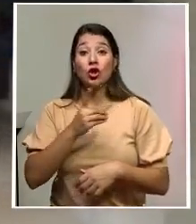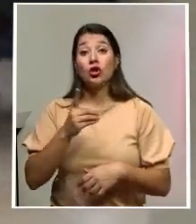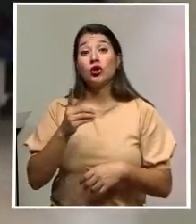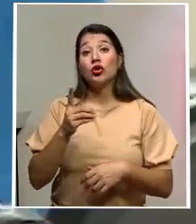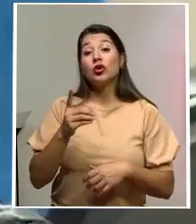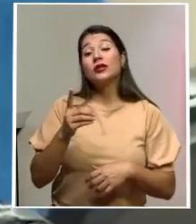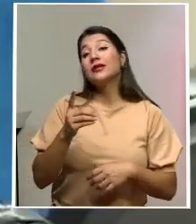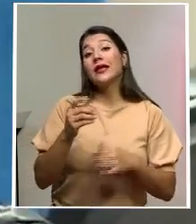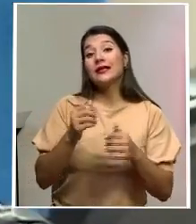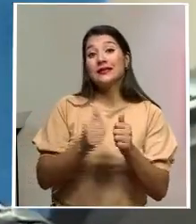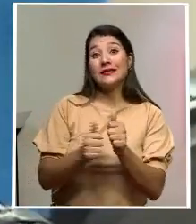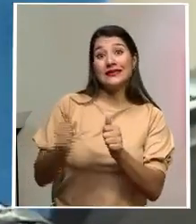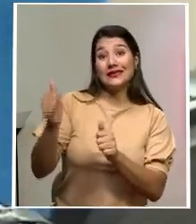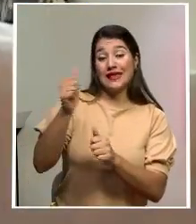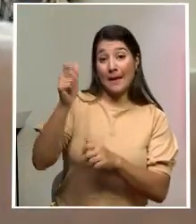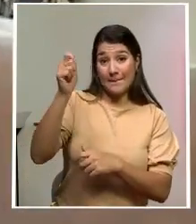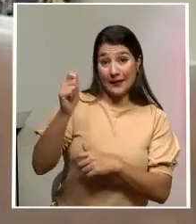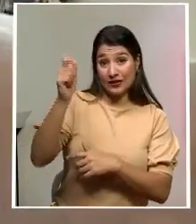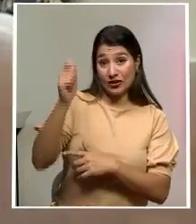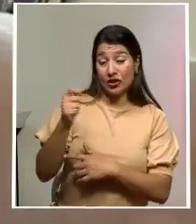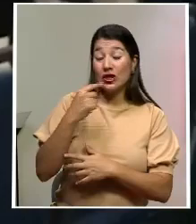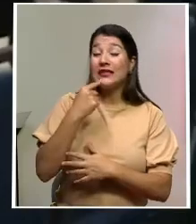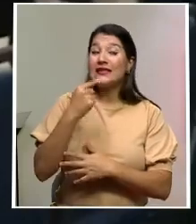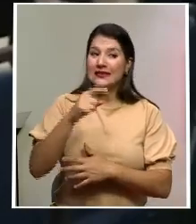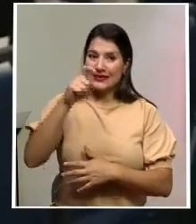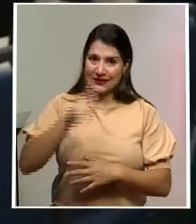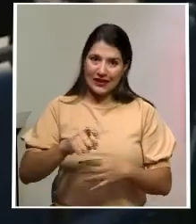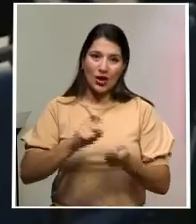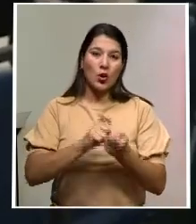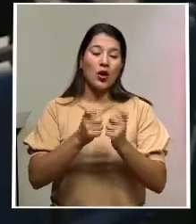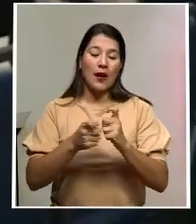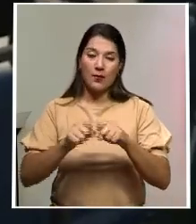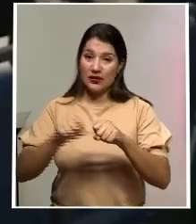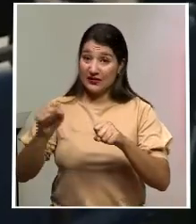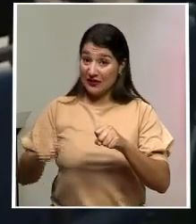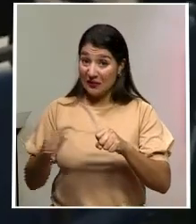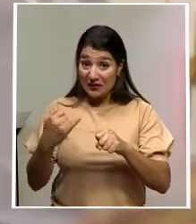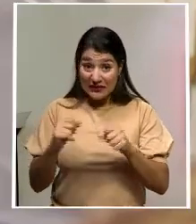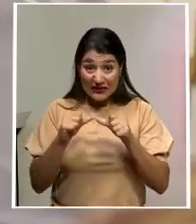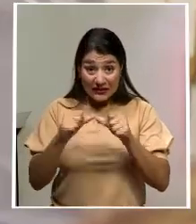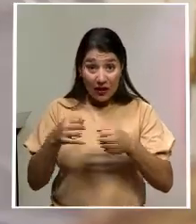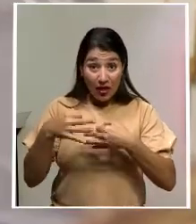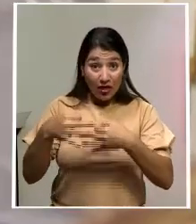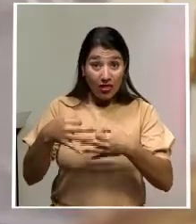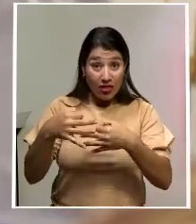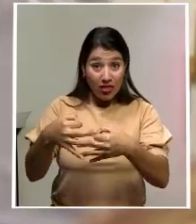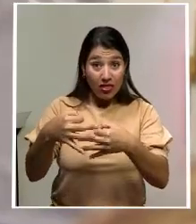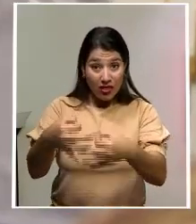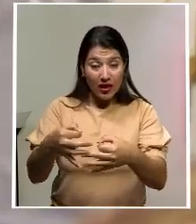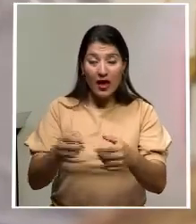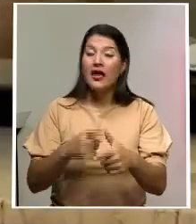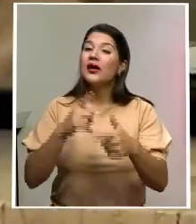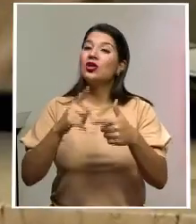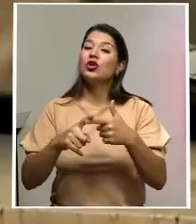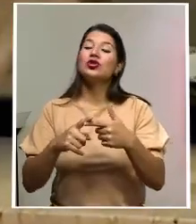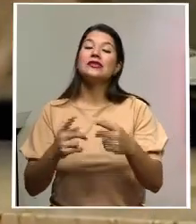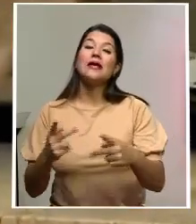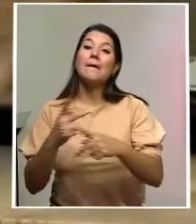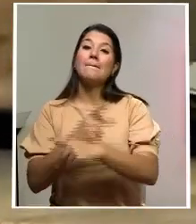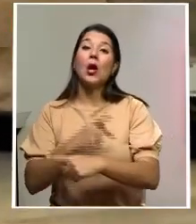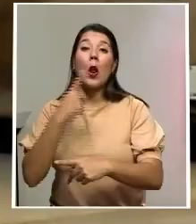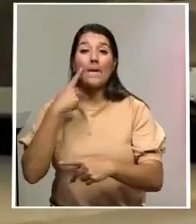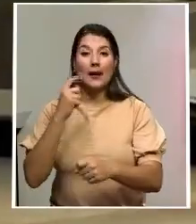una reforma al régimen de invalidez, vejez y muerte, y cuanto más se tarde, más fuertes podrían ser las consecuencias para los